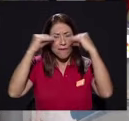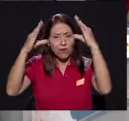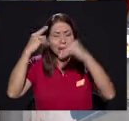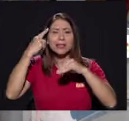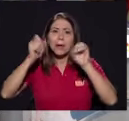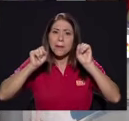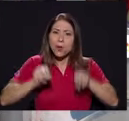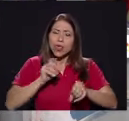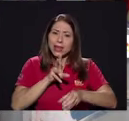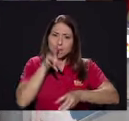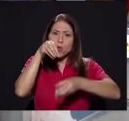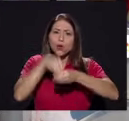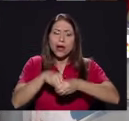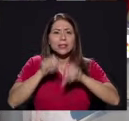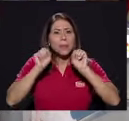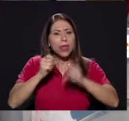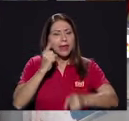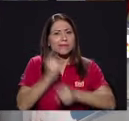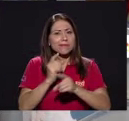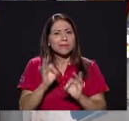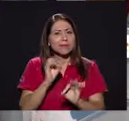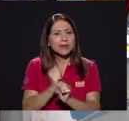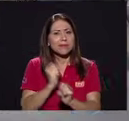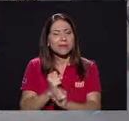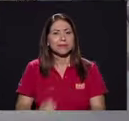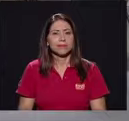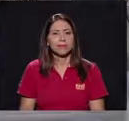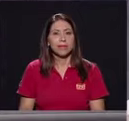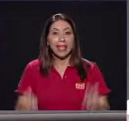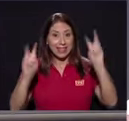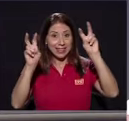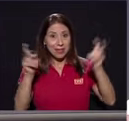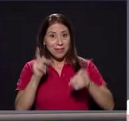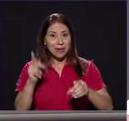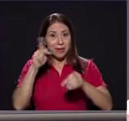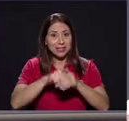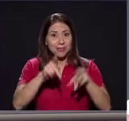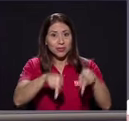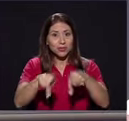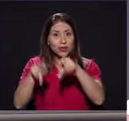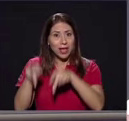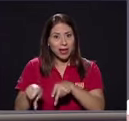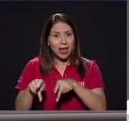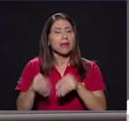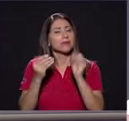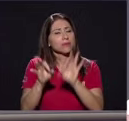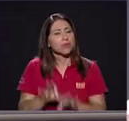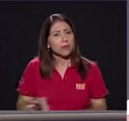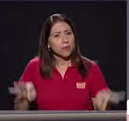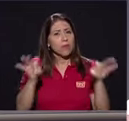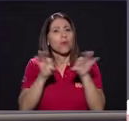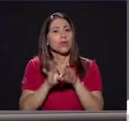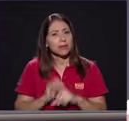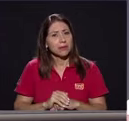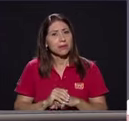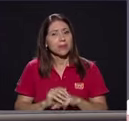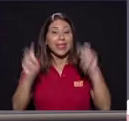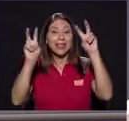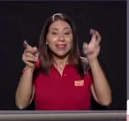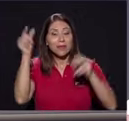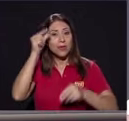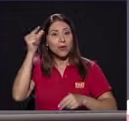de informarse para poder involucrarse y para poder incidir de manera correcta. Y es que el tema de la participación ciudadana, como en otros temas, es muy importante